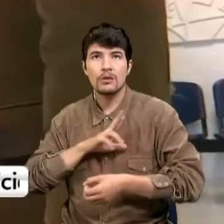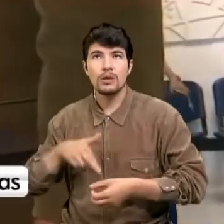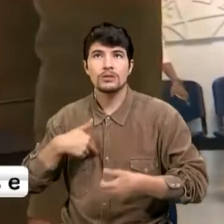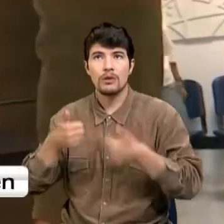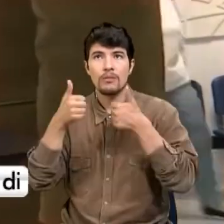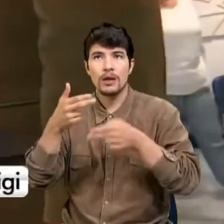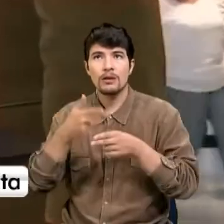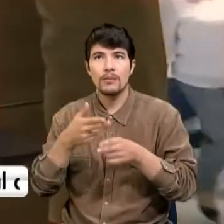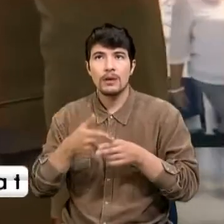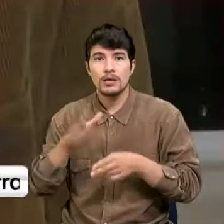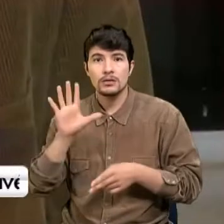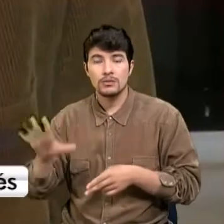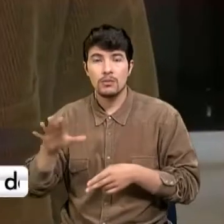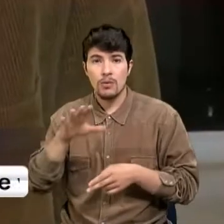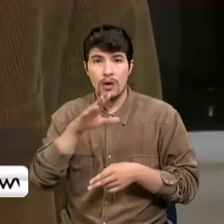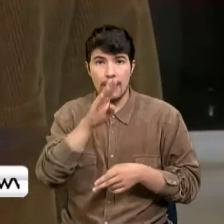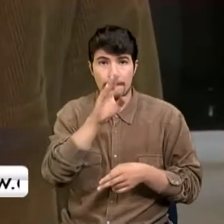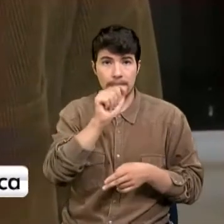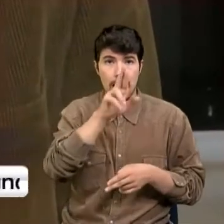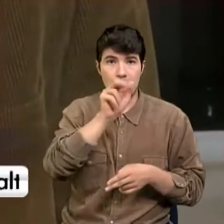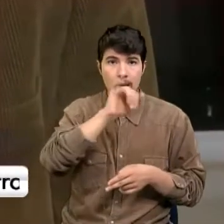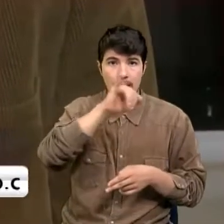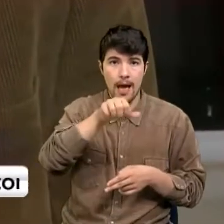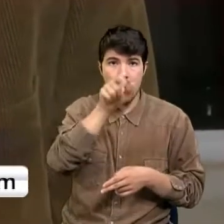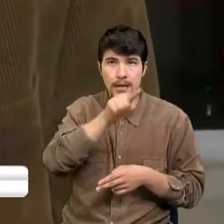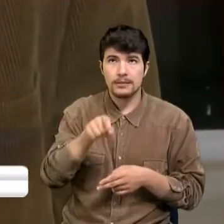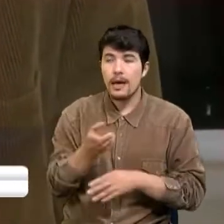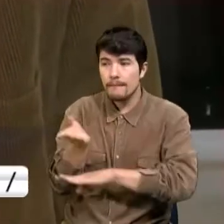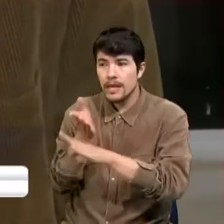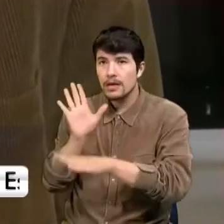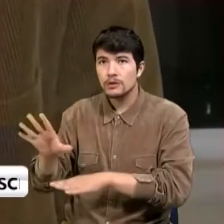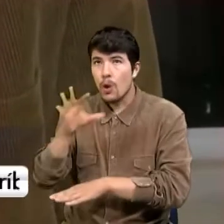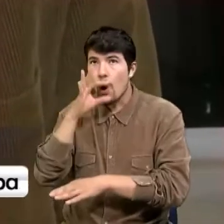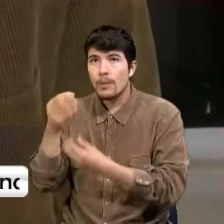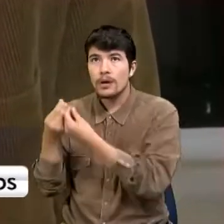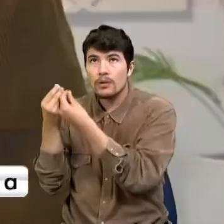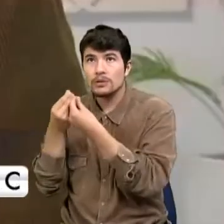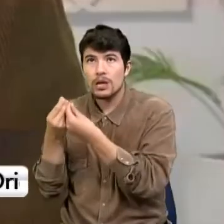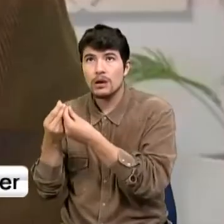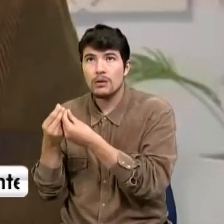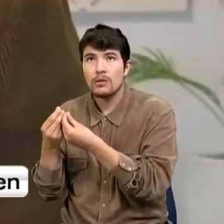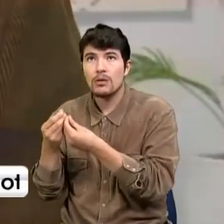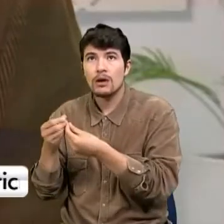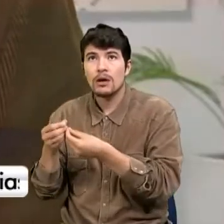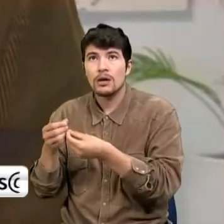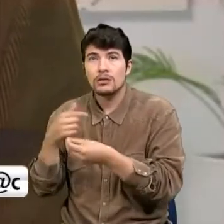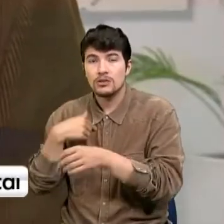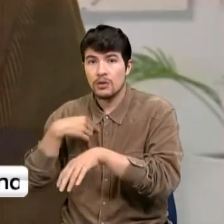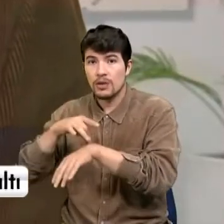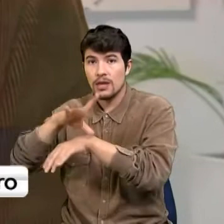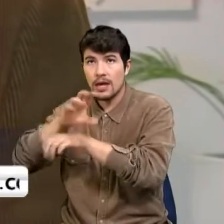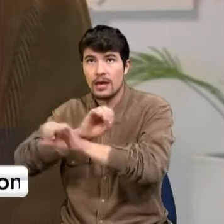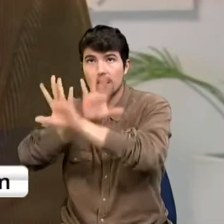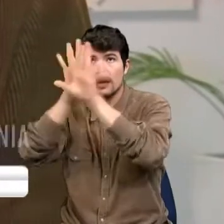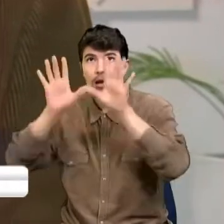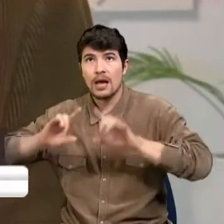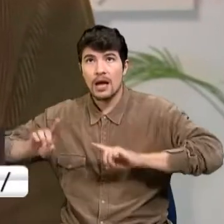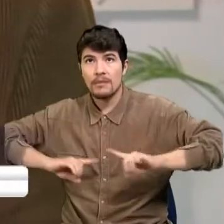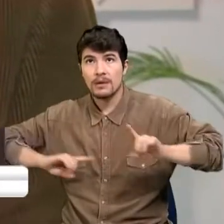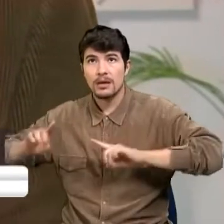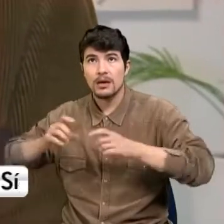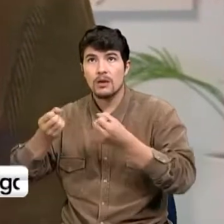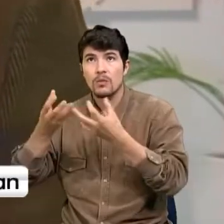le exige al concejal que se retracte de sus afirmaciones y deje claro que la administración el tema de la